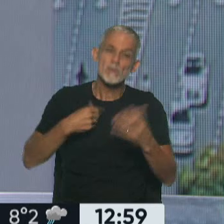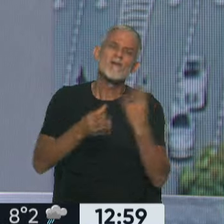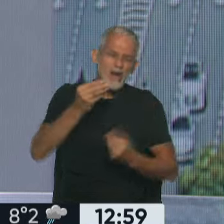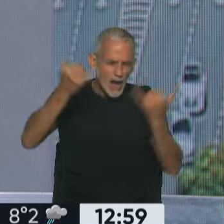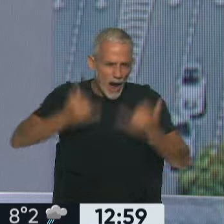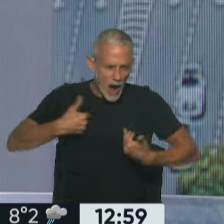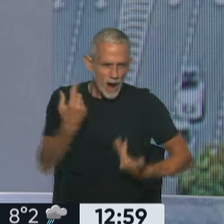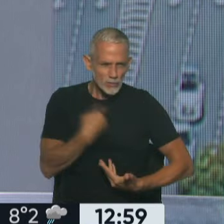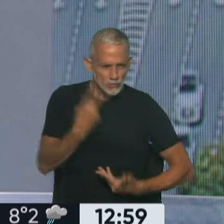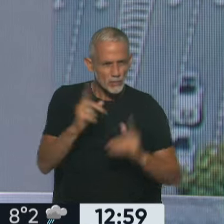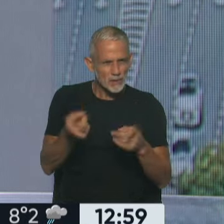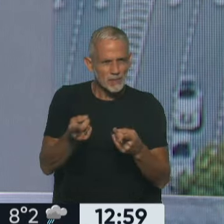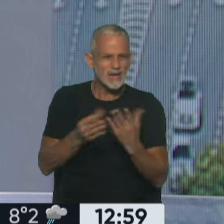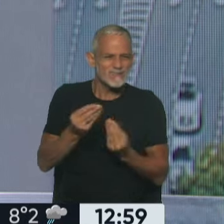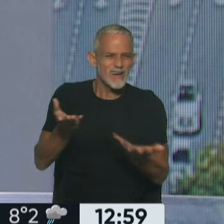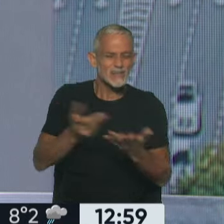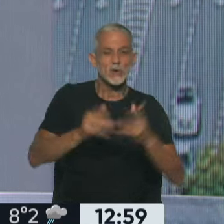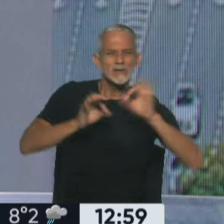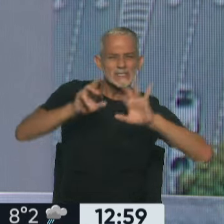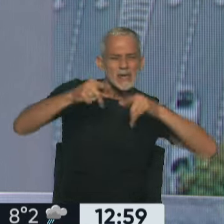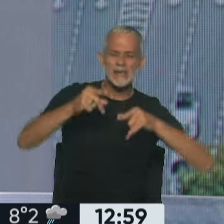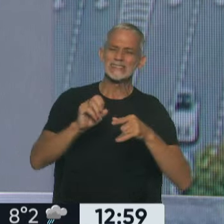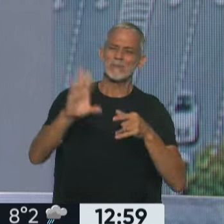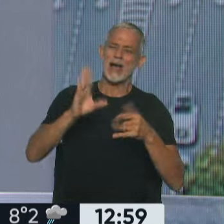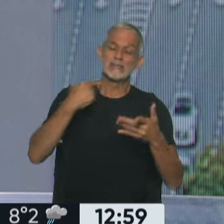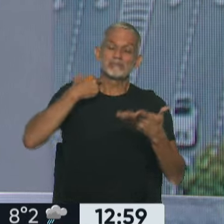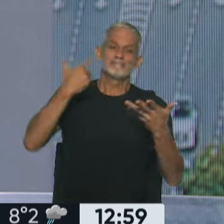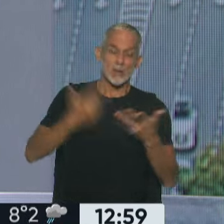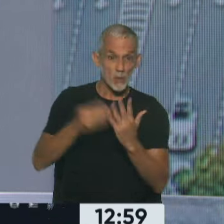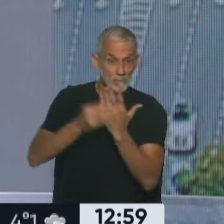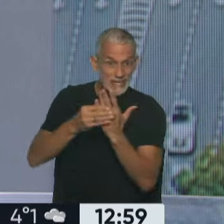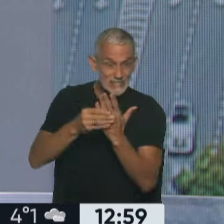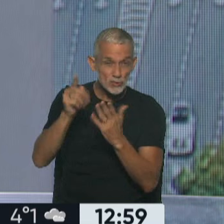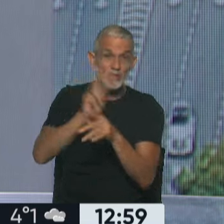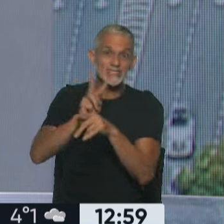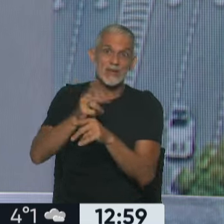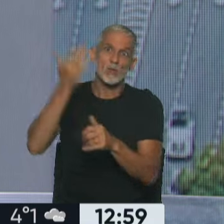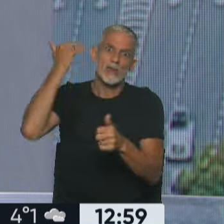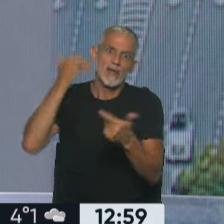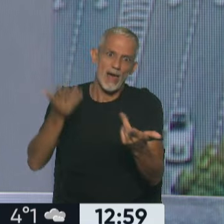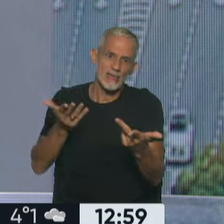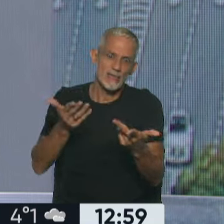errores, también hubo estrategias erradas, ministros de seguridad que se